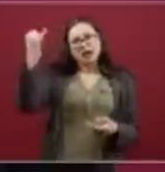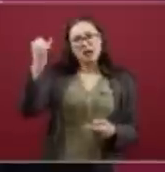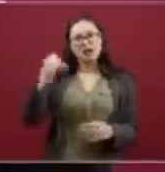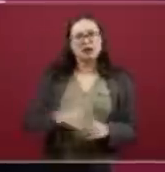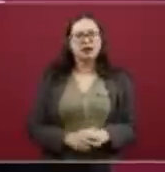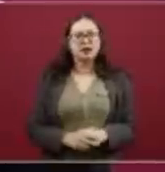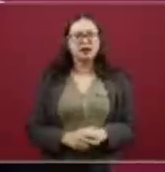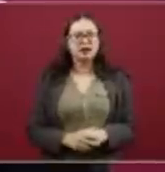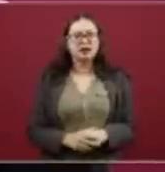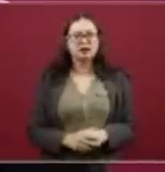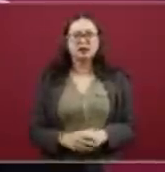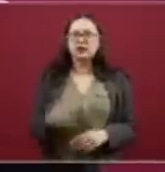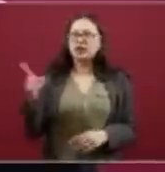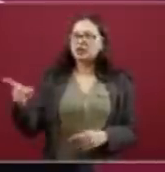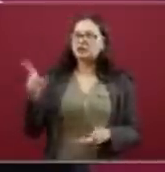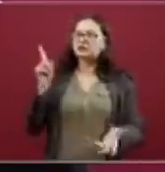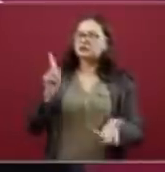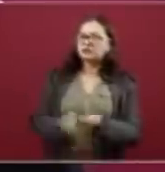50 mil